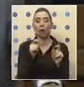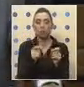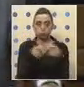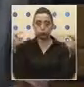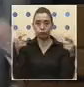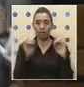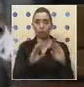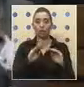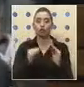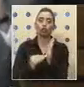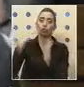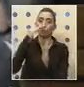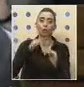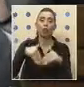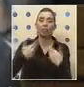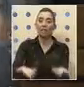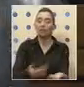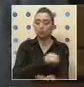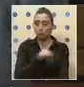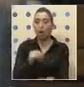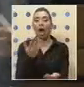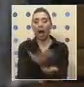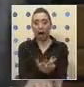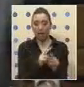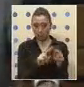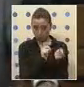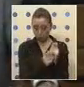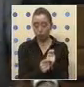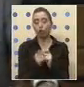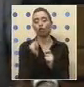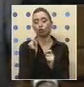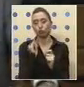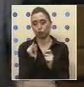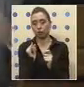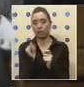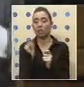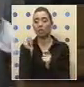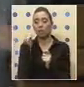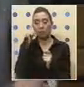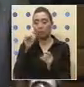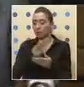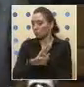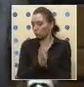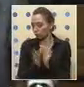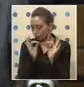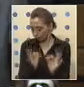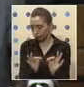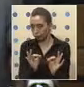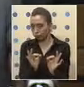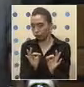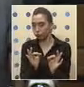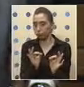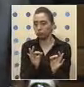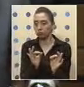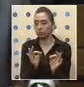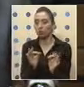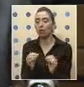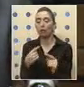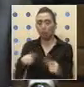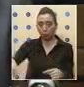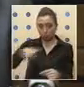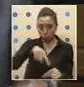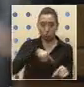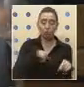después. ¿Tenemos que hacer modificaciones? Sí. De todas maneras, y comparto con muchos de